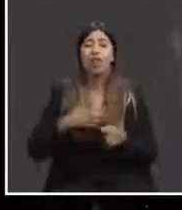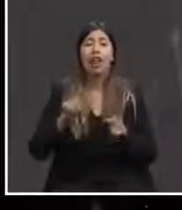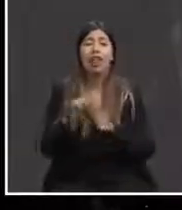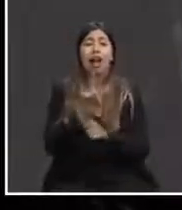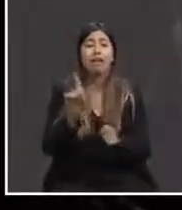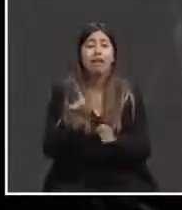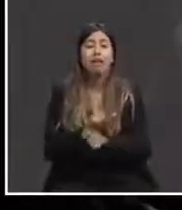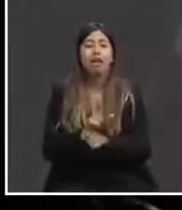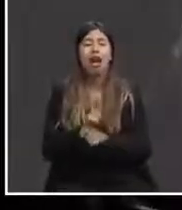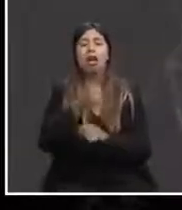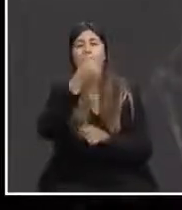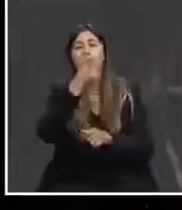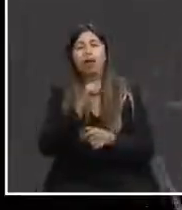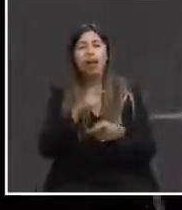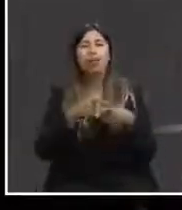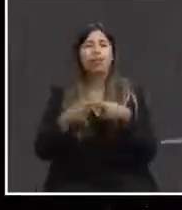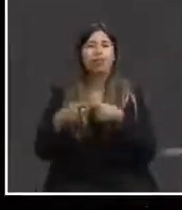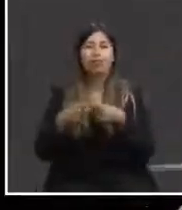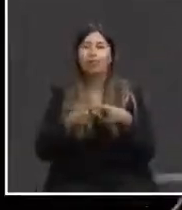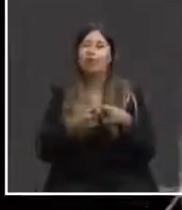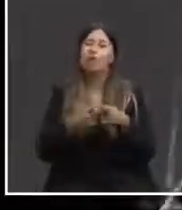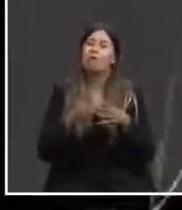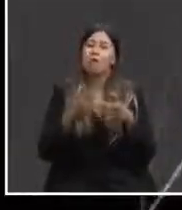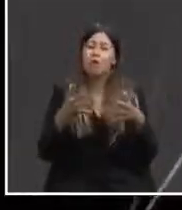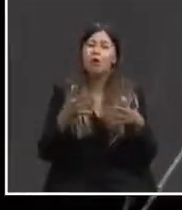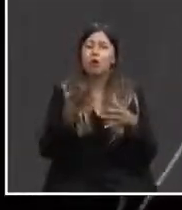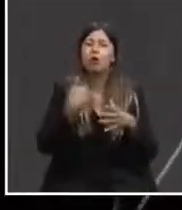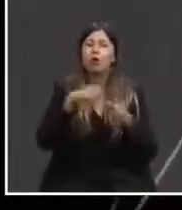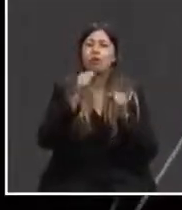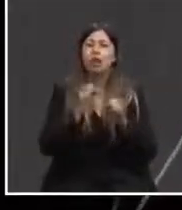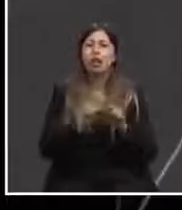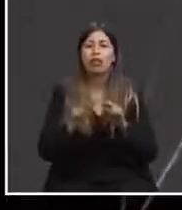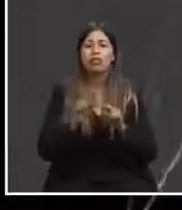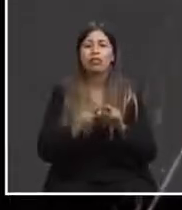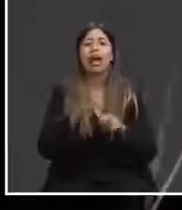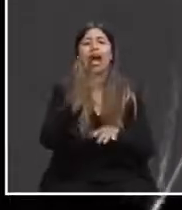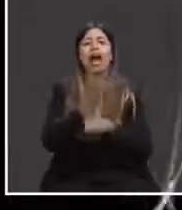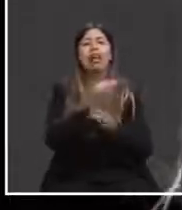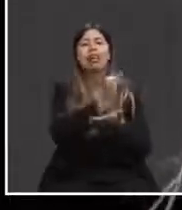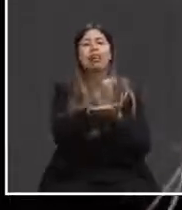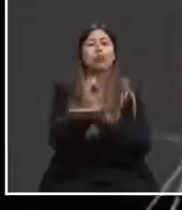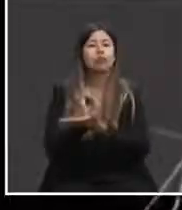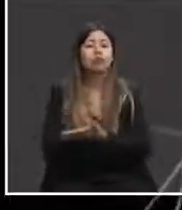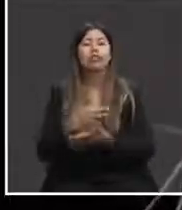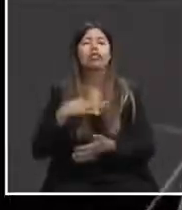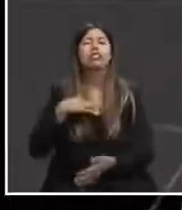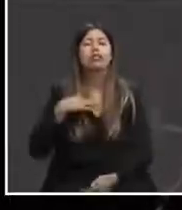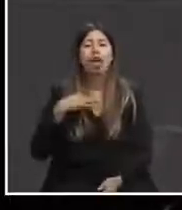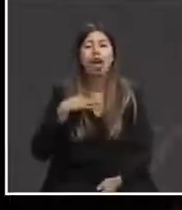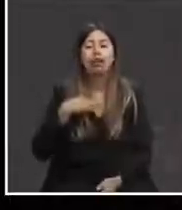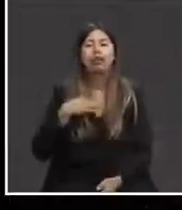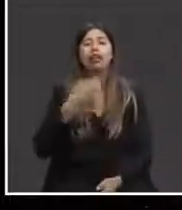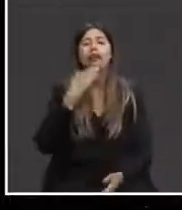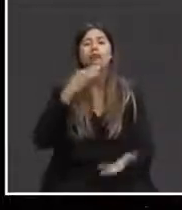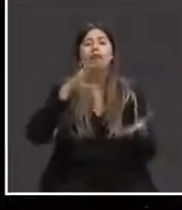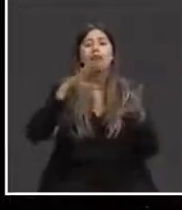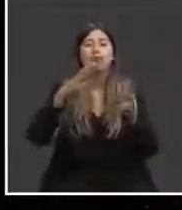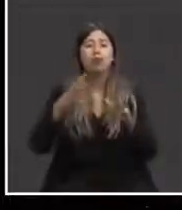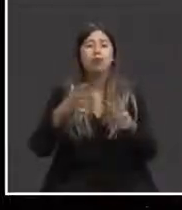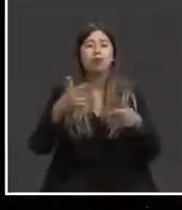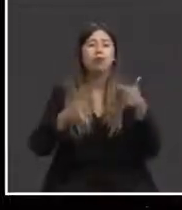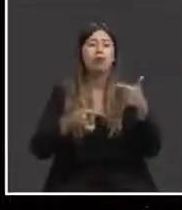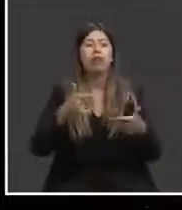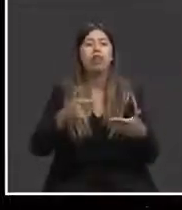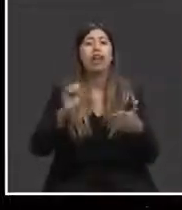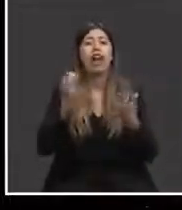privada, social? Hay mucho que podemos hacer, están las instituciones, está la ciudadanía, está el mundo político, académico, y